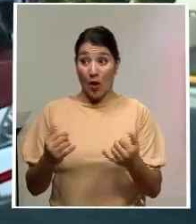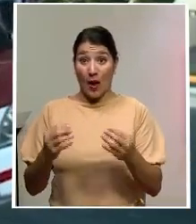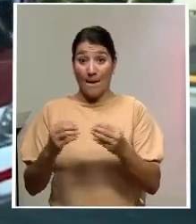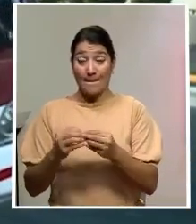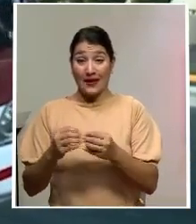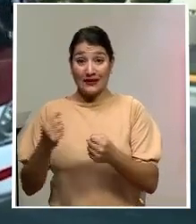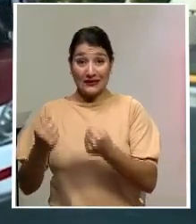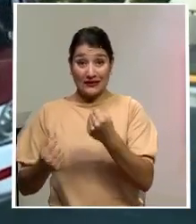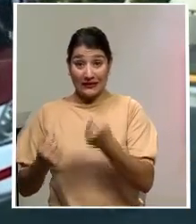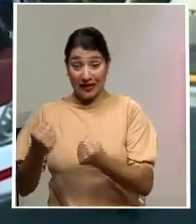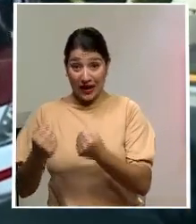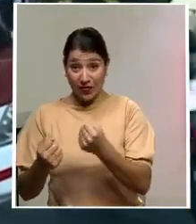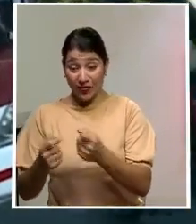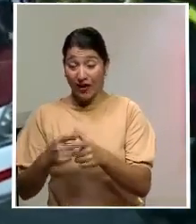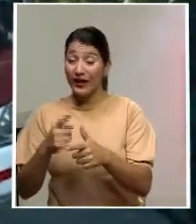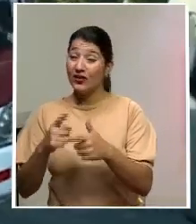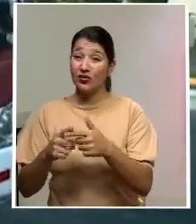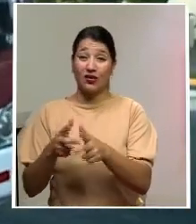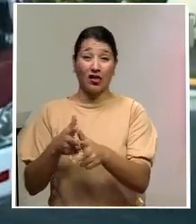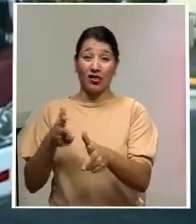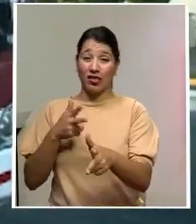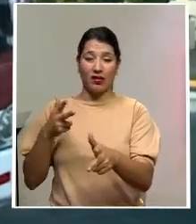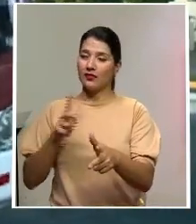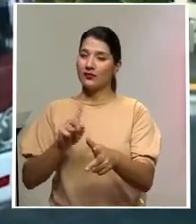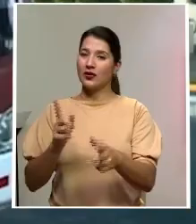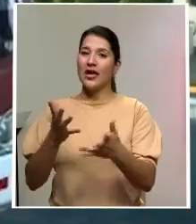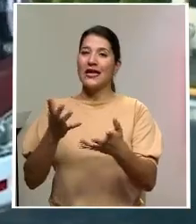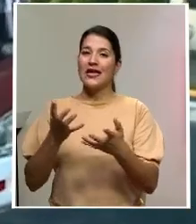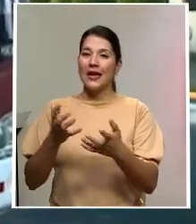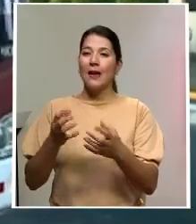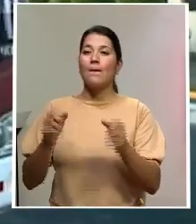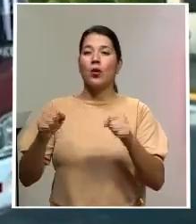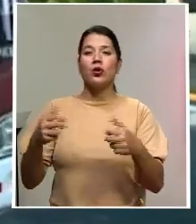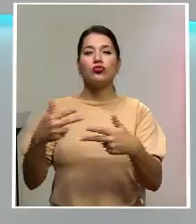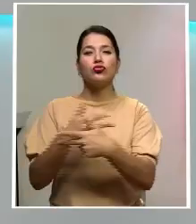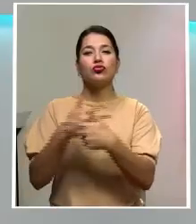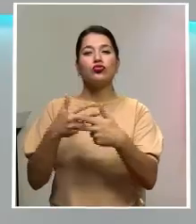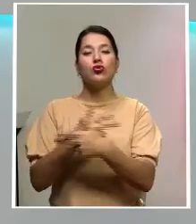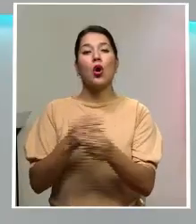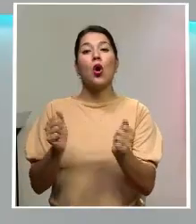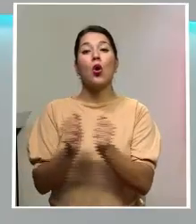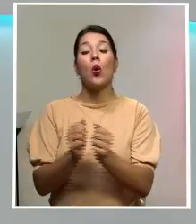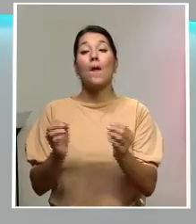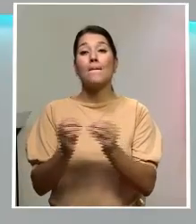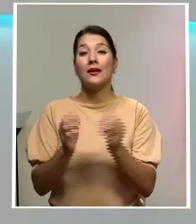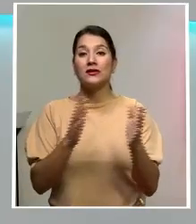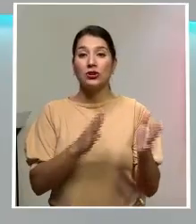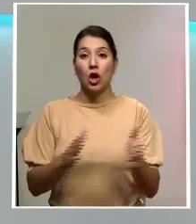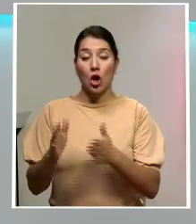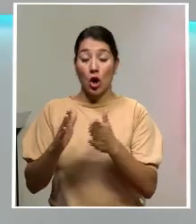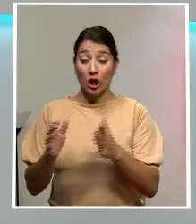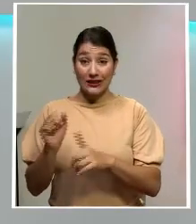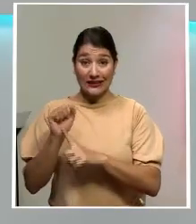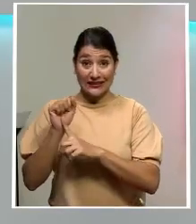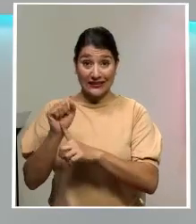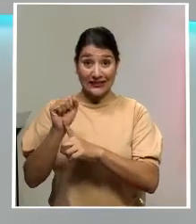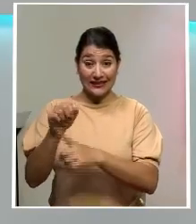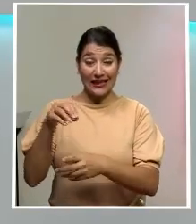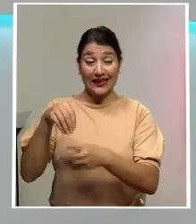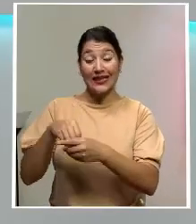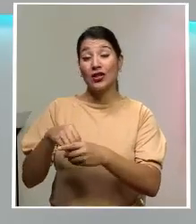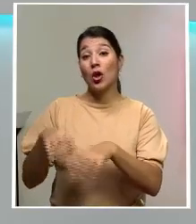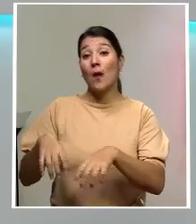la circulación por la GAM pueda darse de una manera más ordenada. El sindicalista del Poder Judicial,